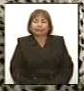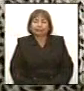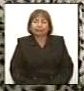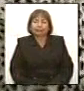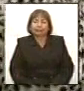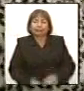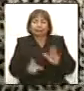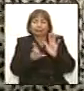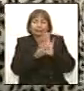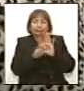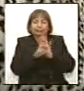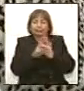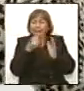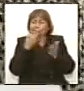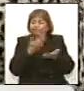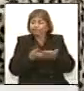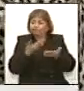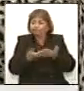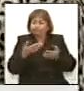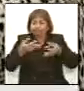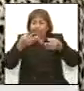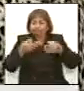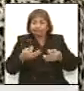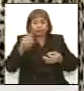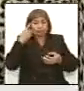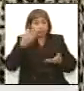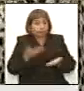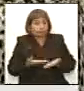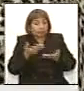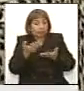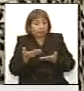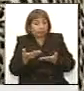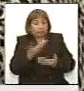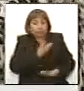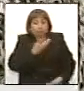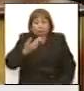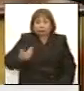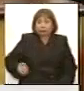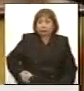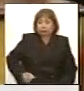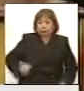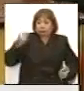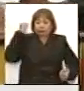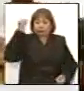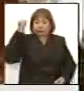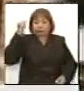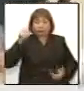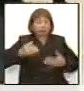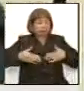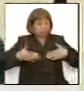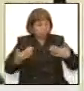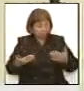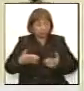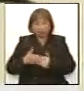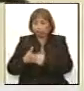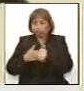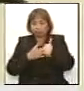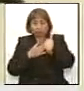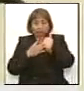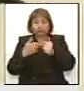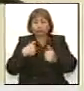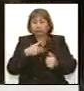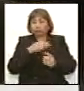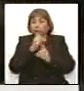La ley es un elemento vital para la existencia de un Estado de Derecho que nos permite conducirnos en